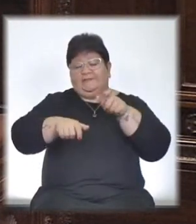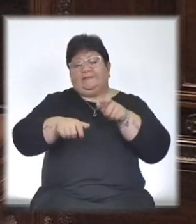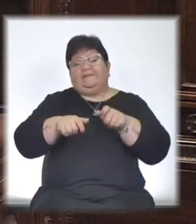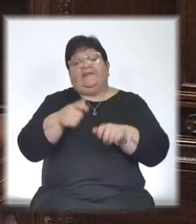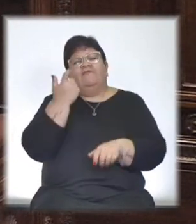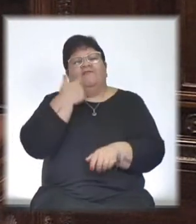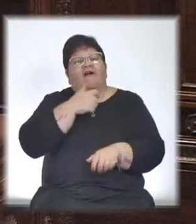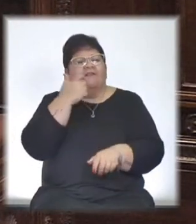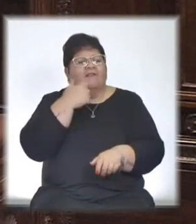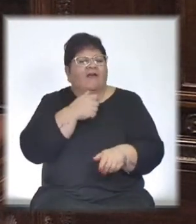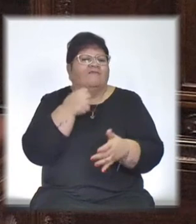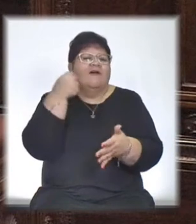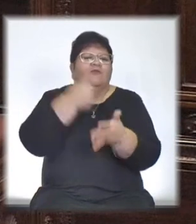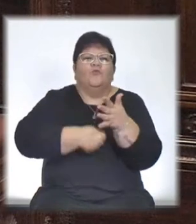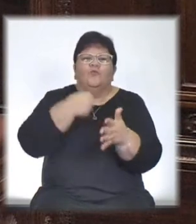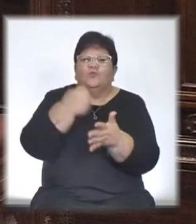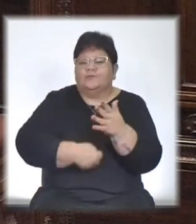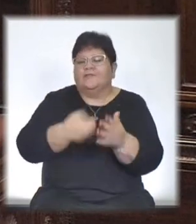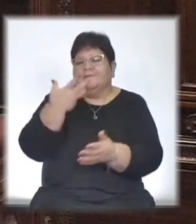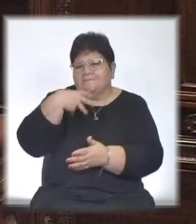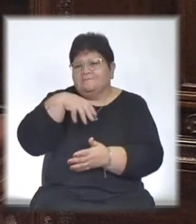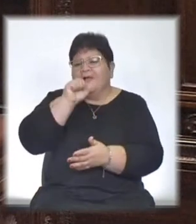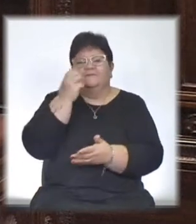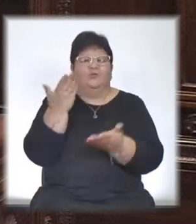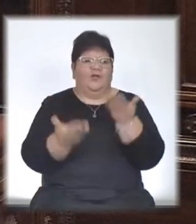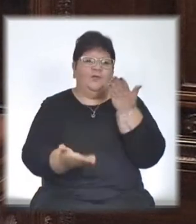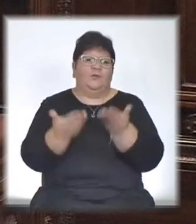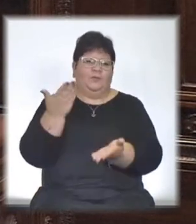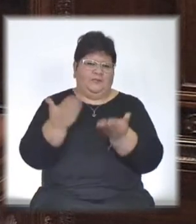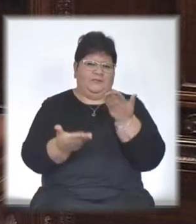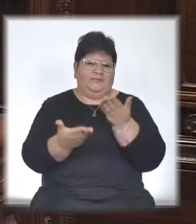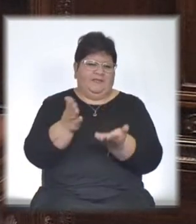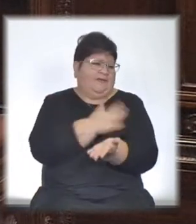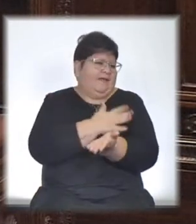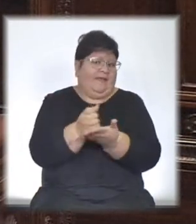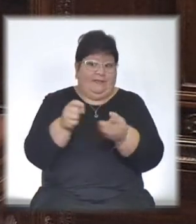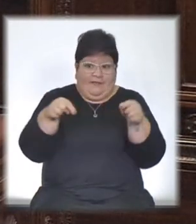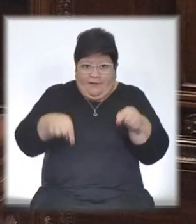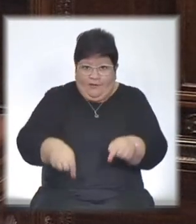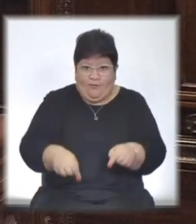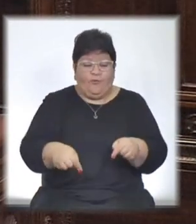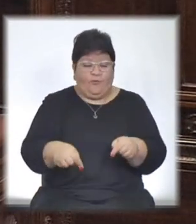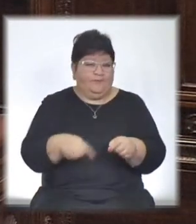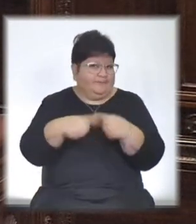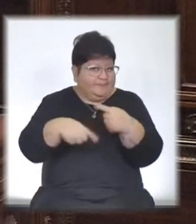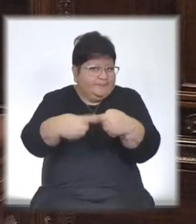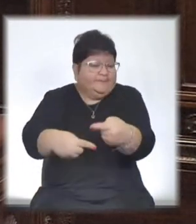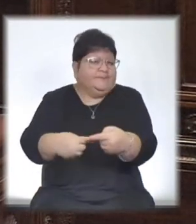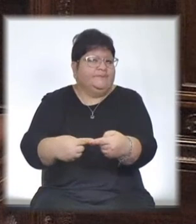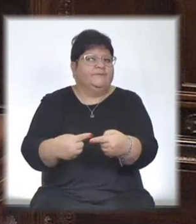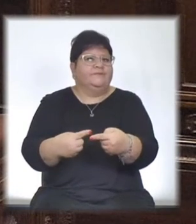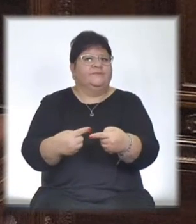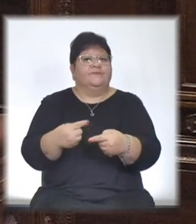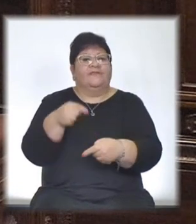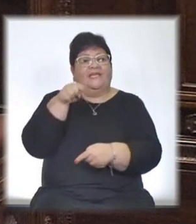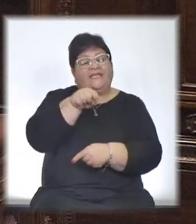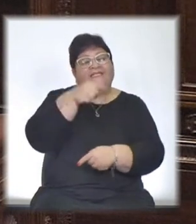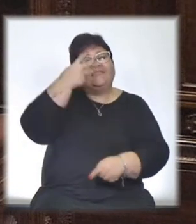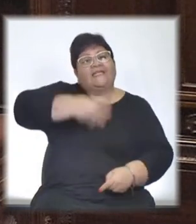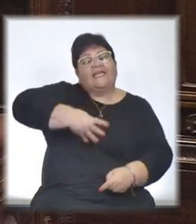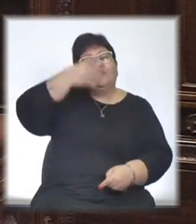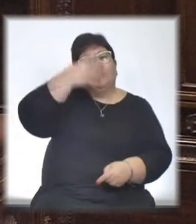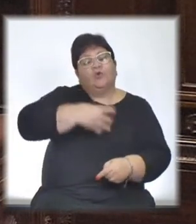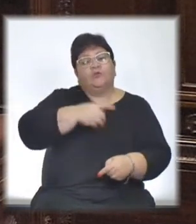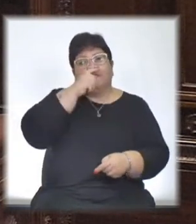de la lucha por la verdad y la justicia que aún hoy continúa. Ese 14 de marzo cesaba el principal mecanismo